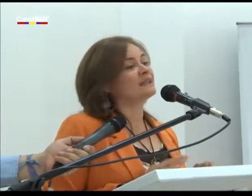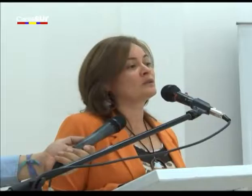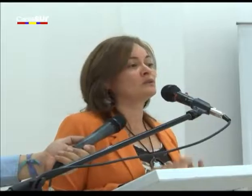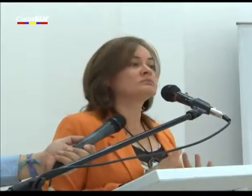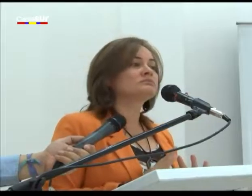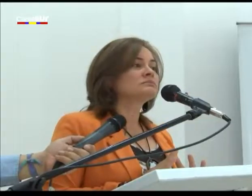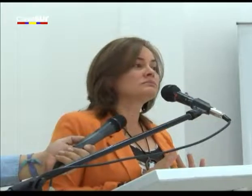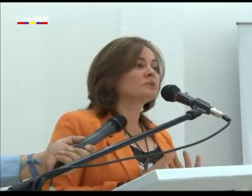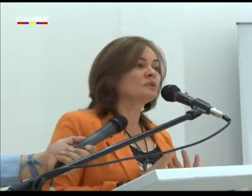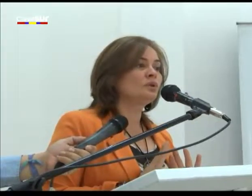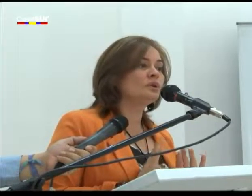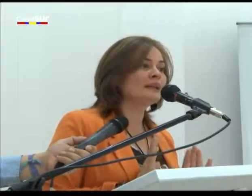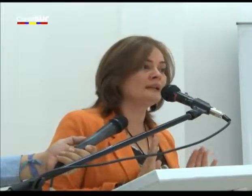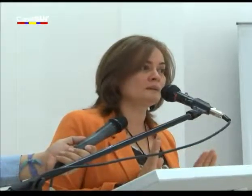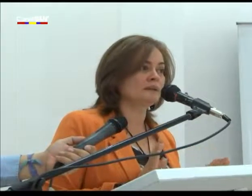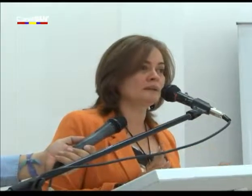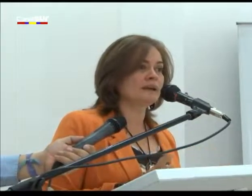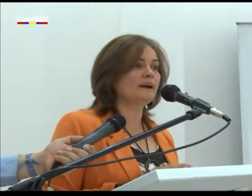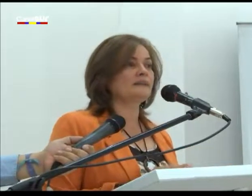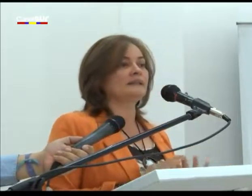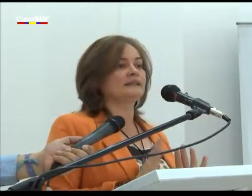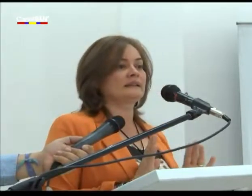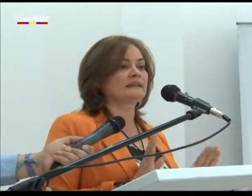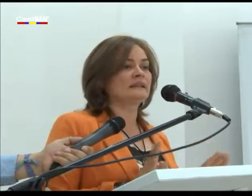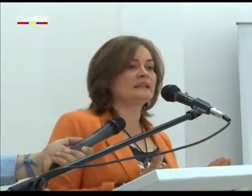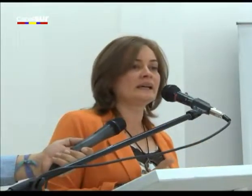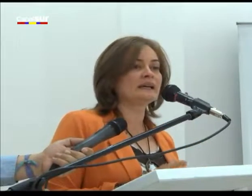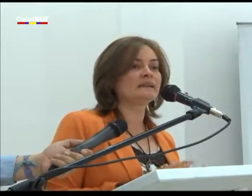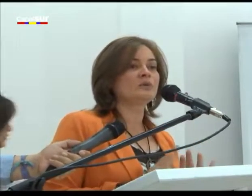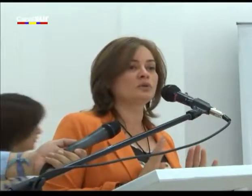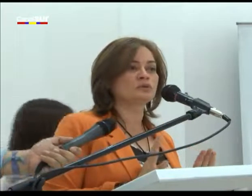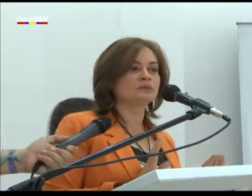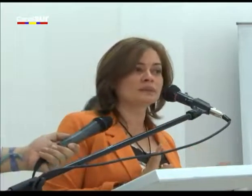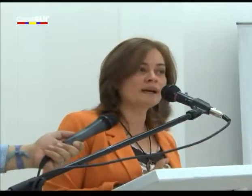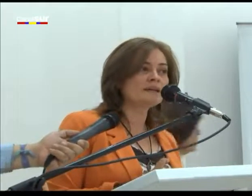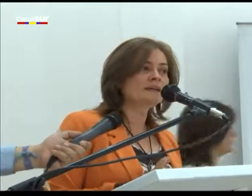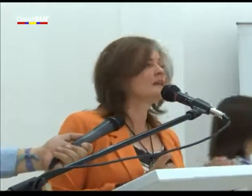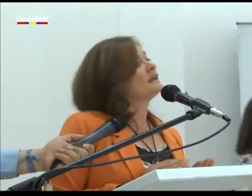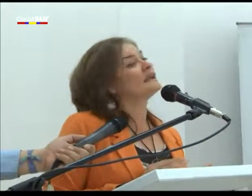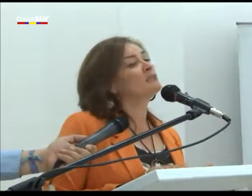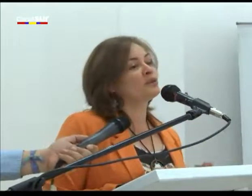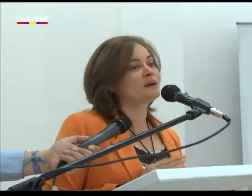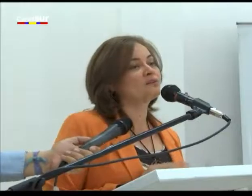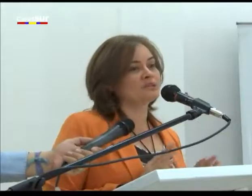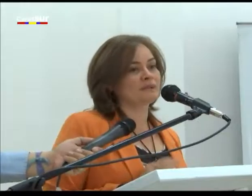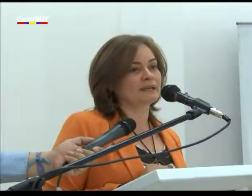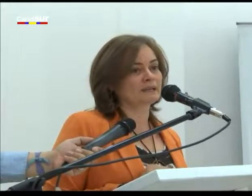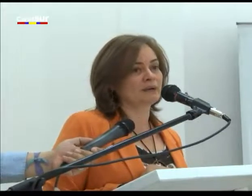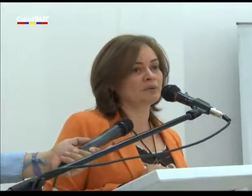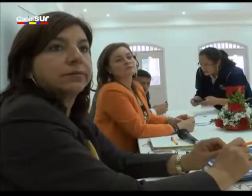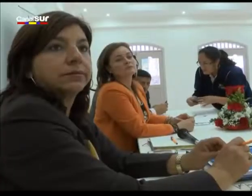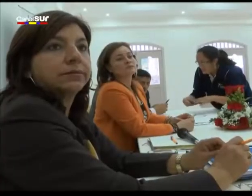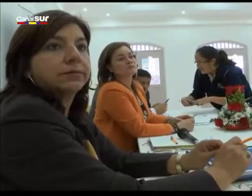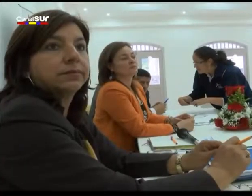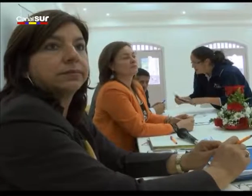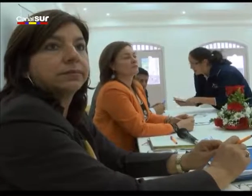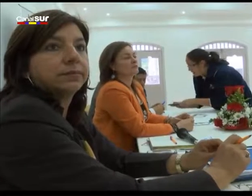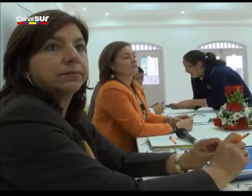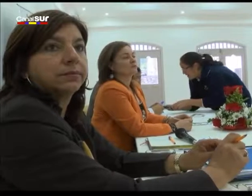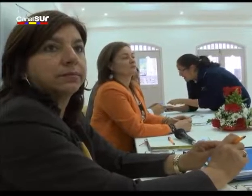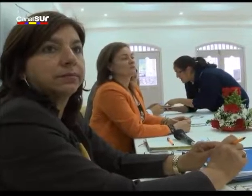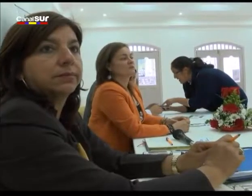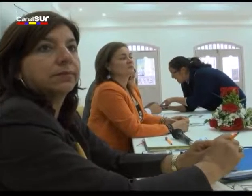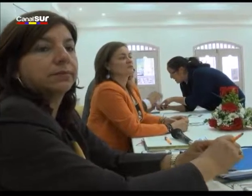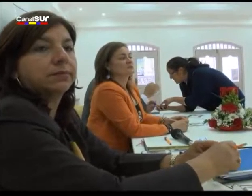es para que con toda la libertad, la tranquilidad, la voluntad, la podamos llevar a cabo. La fecha establecida